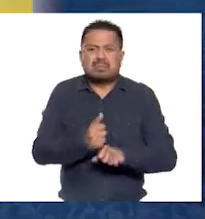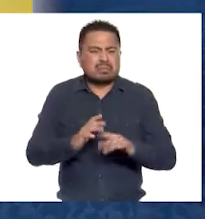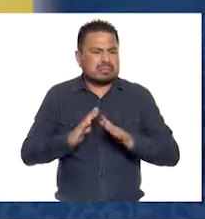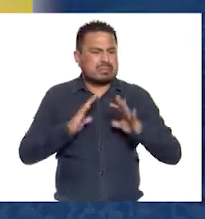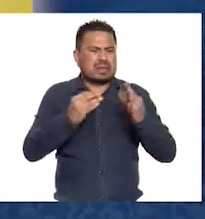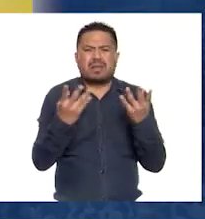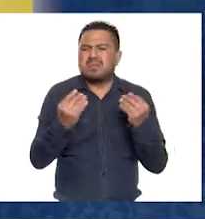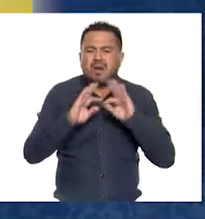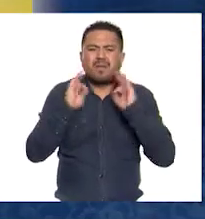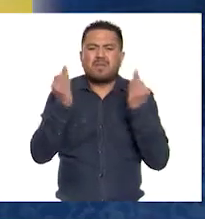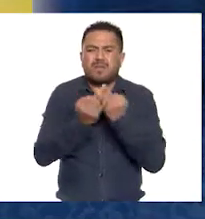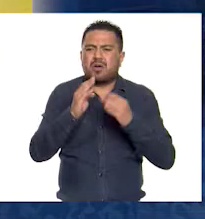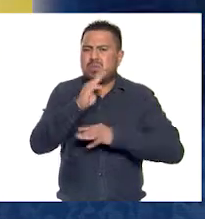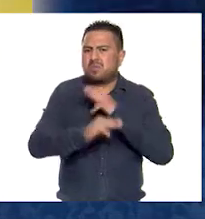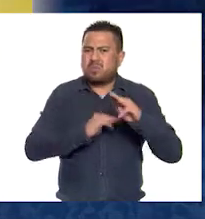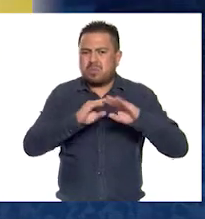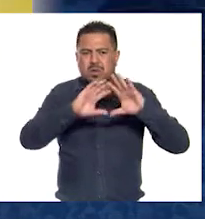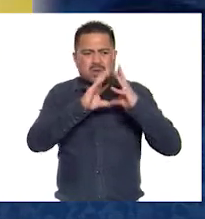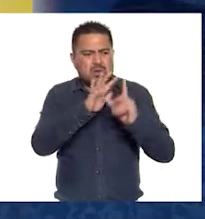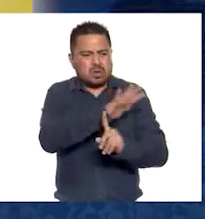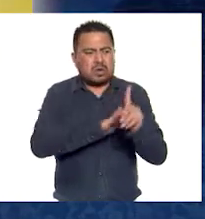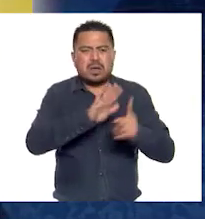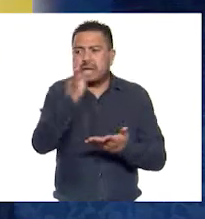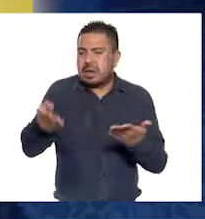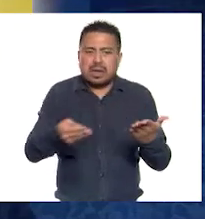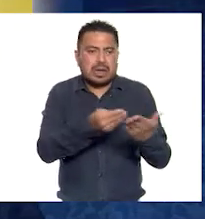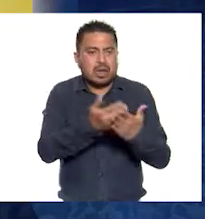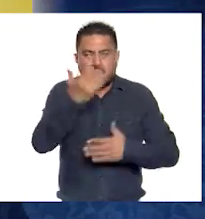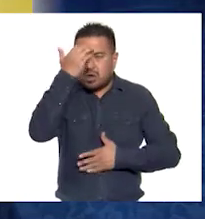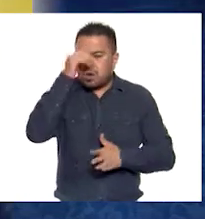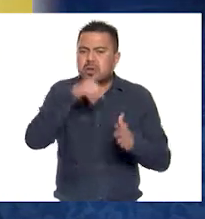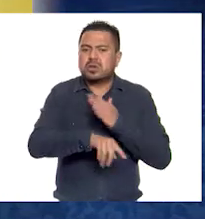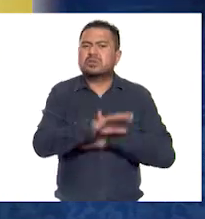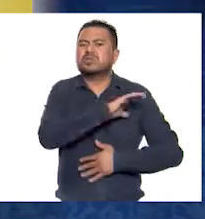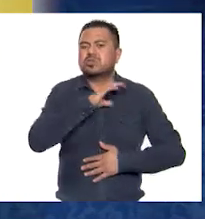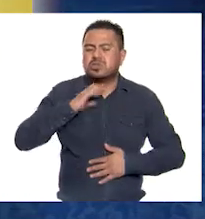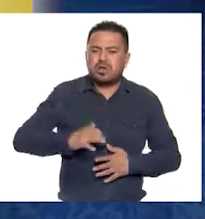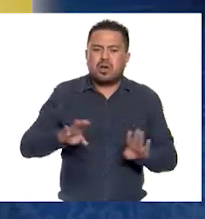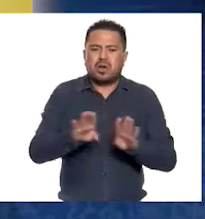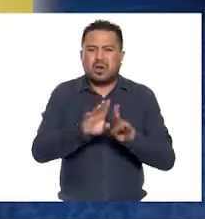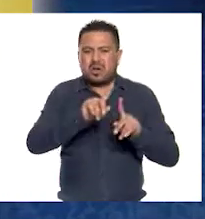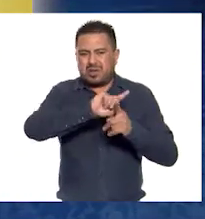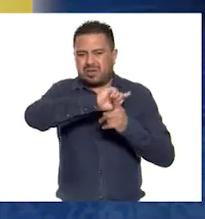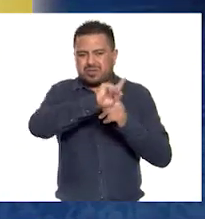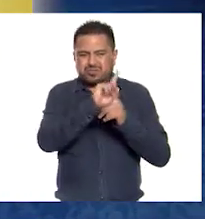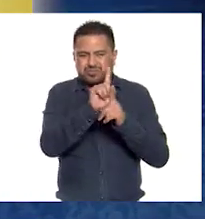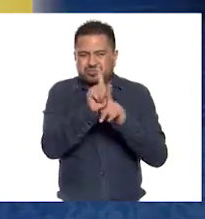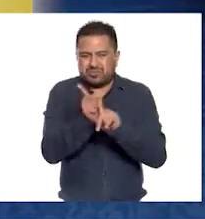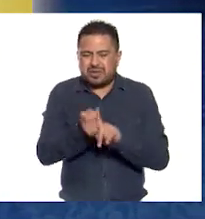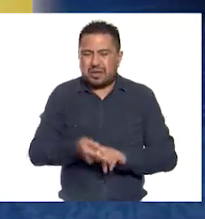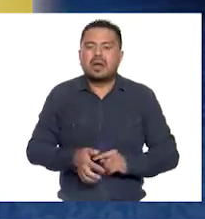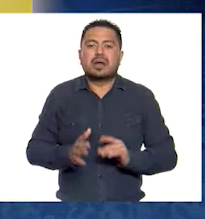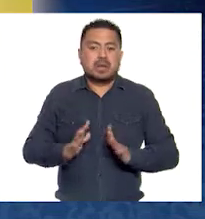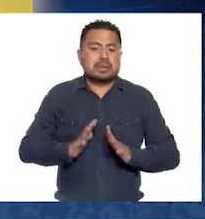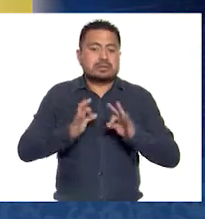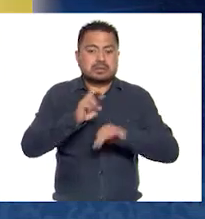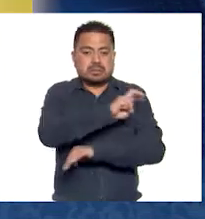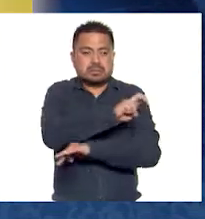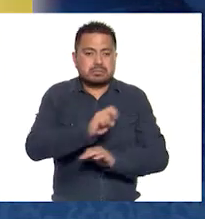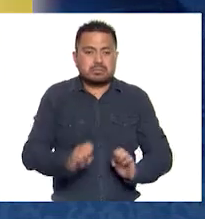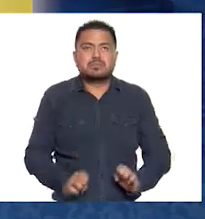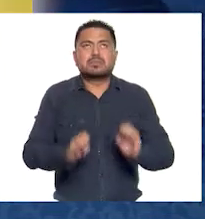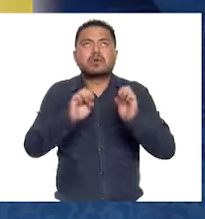muchas formas al mundo occidental, ya que introdujeron conocimientos de los chinos como la brújula. La influencia en la